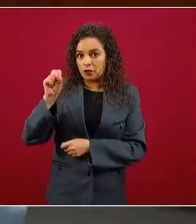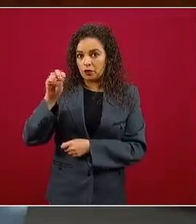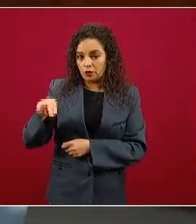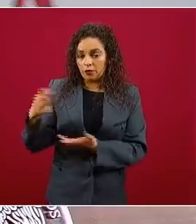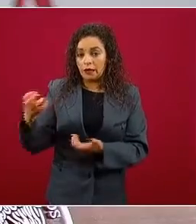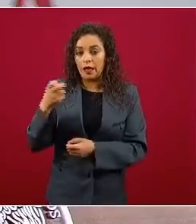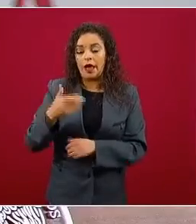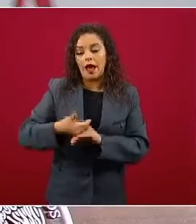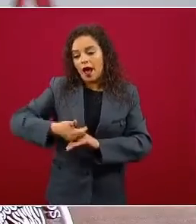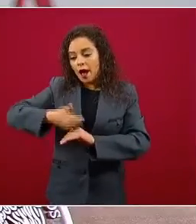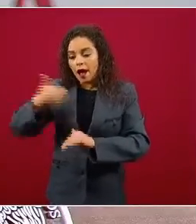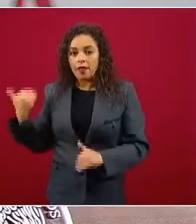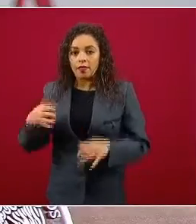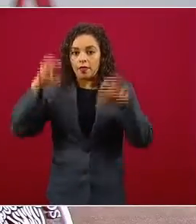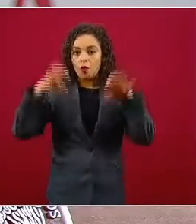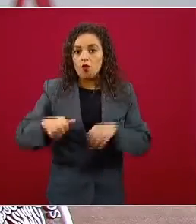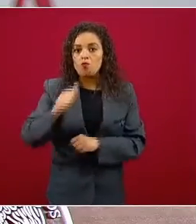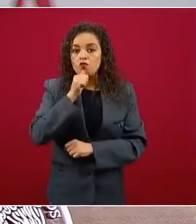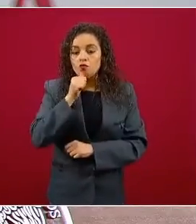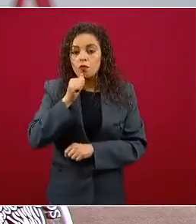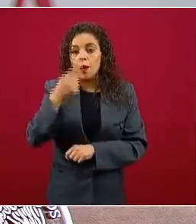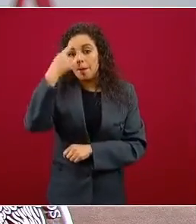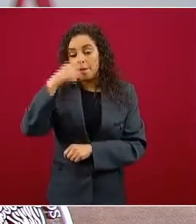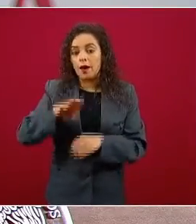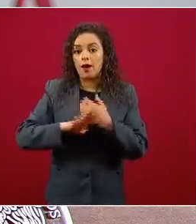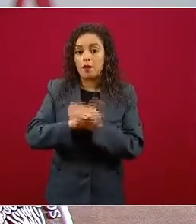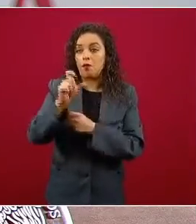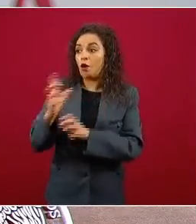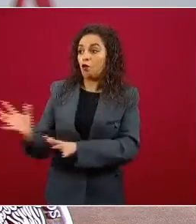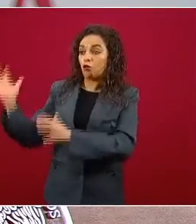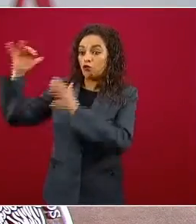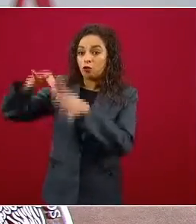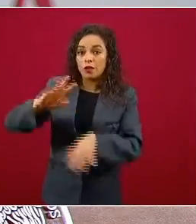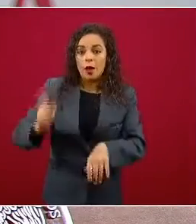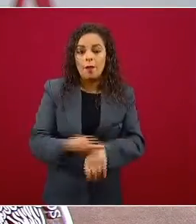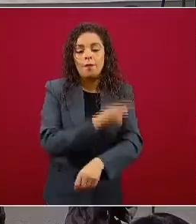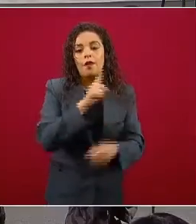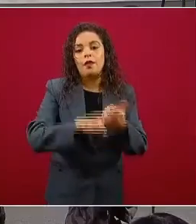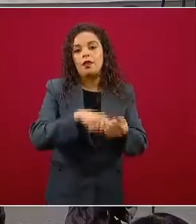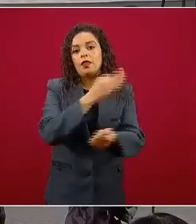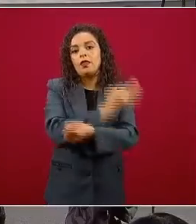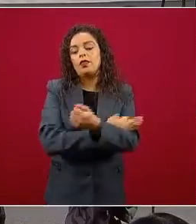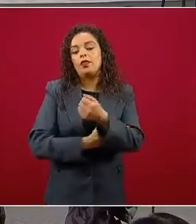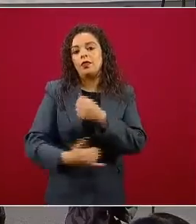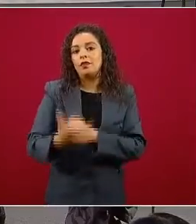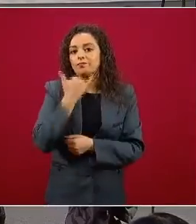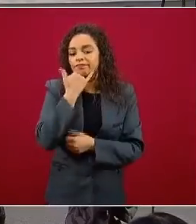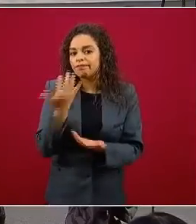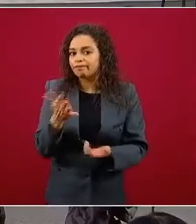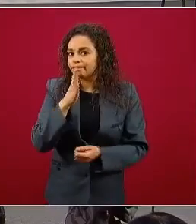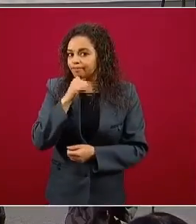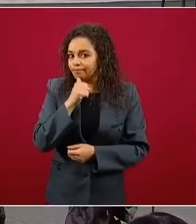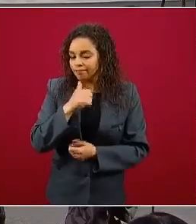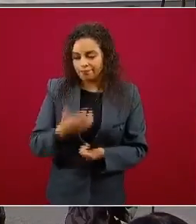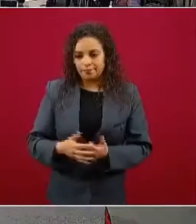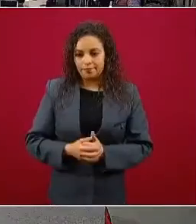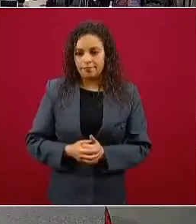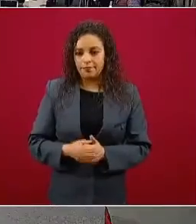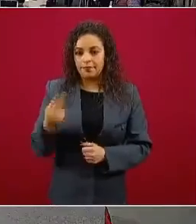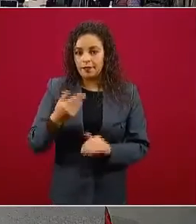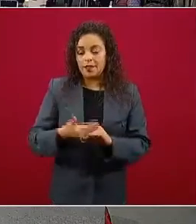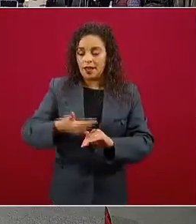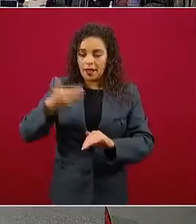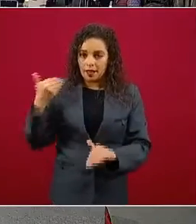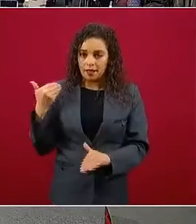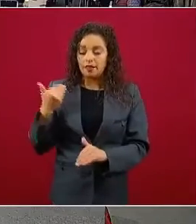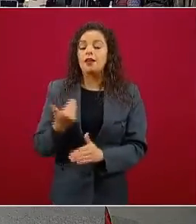lluvia llegue y antes de que el escurrimiento se presente. Y por ello digo que Conagua ha concluido algunas obras. Estamos